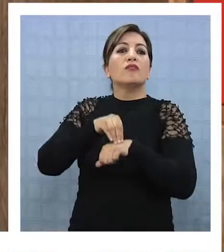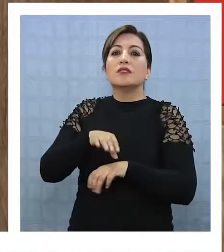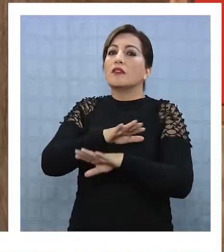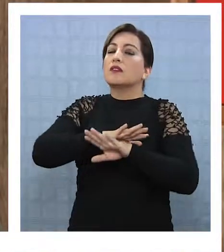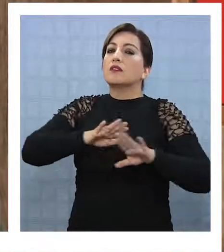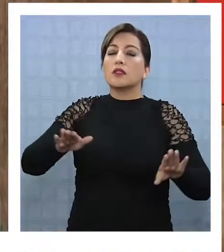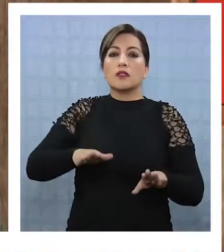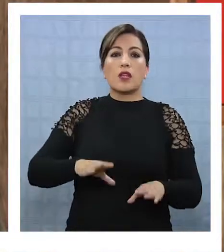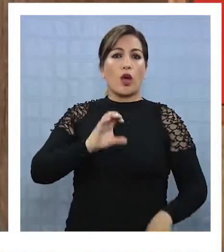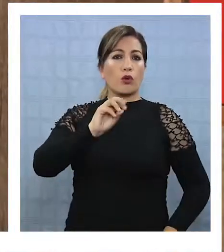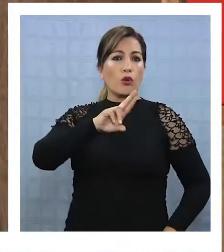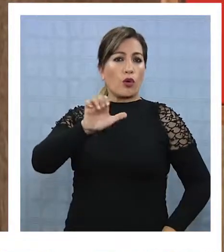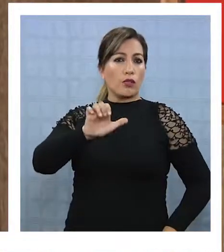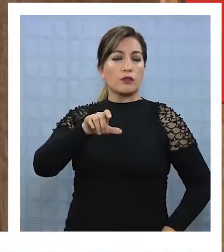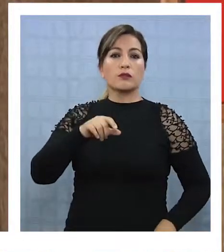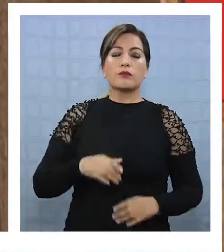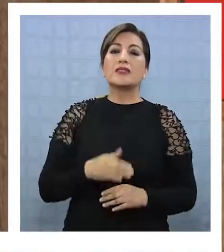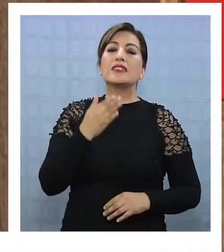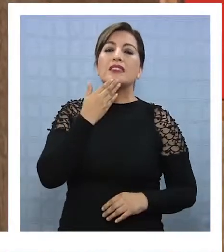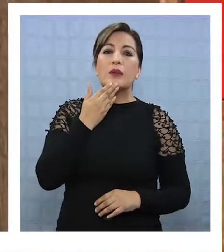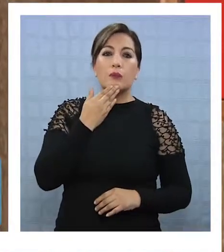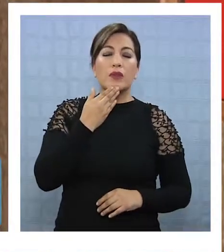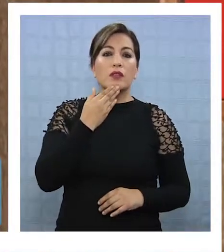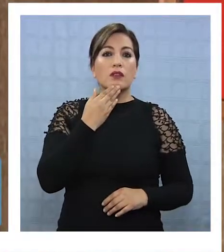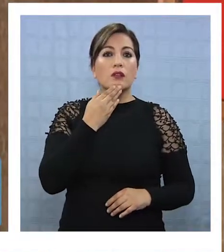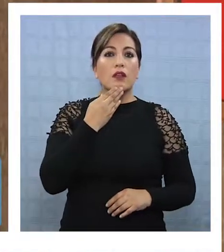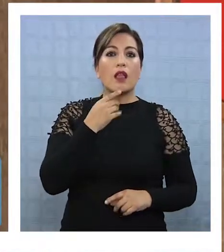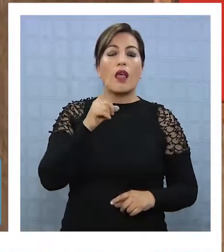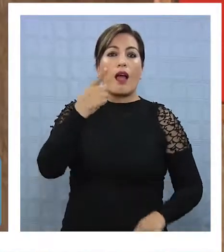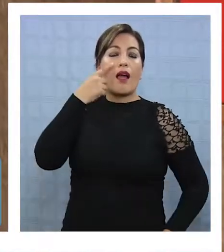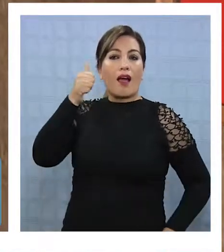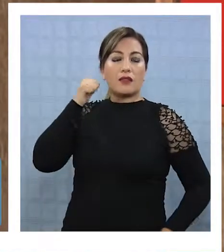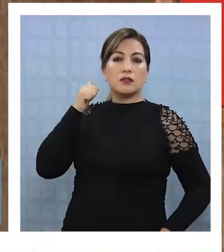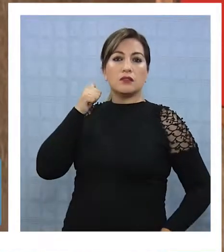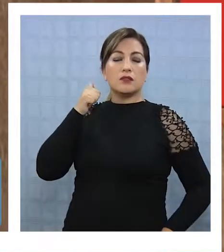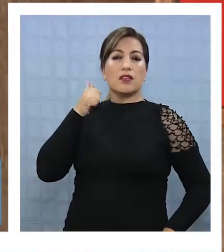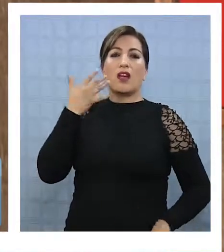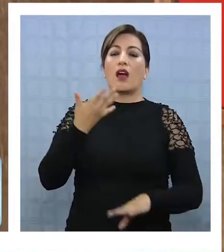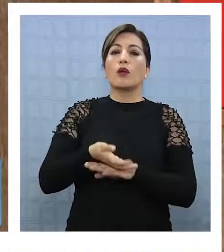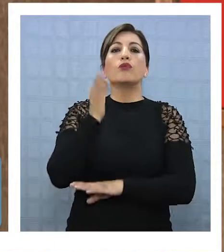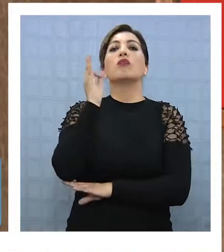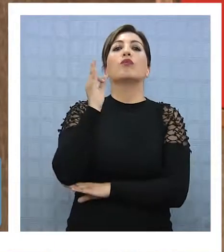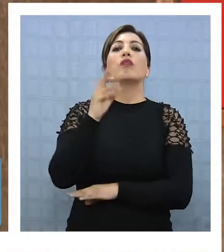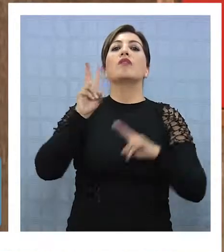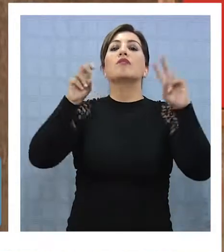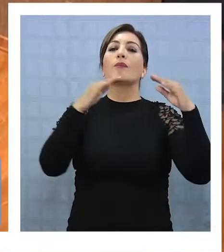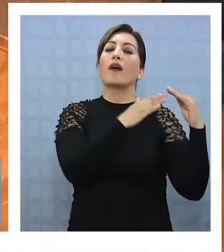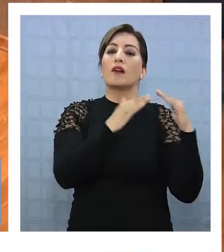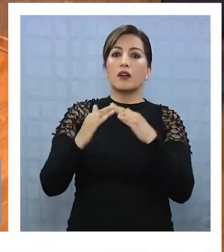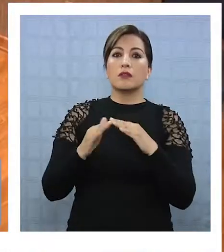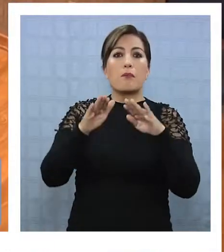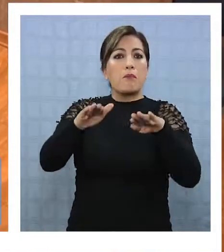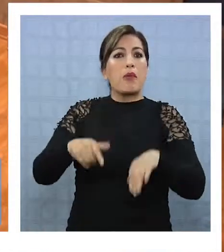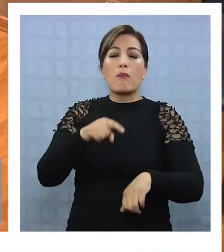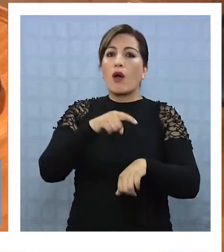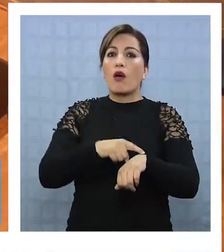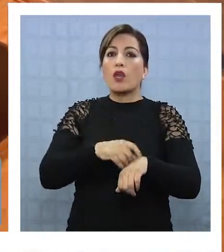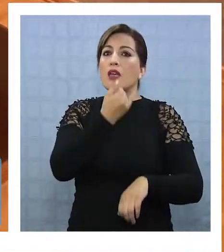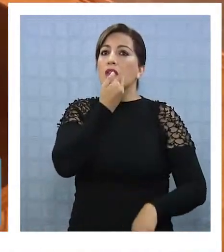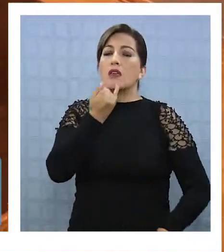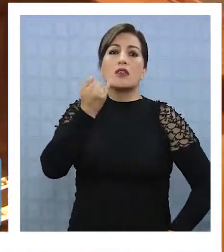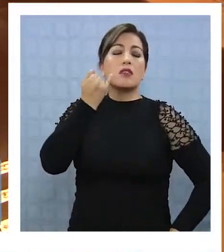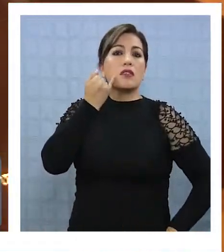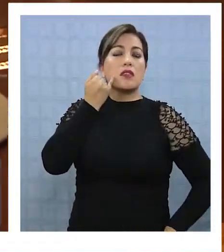aviso, sin ninguna justificación salieron esos consejeros y además se sumó a lo que pasó ayer. Ayer estuvimos sesionando en comisión de vivienda y justo a la misma